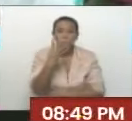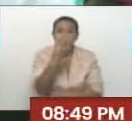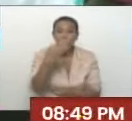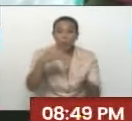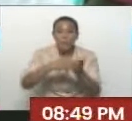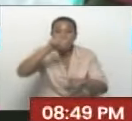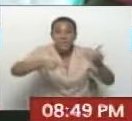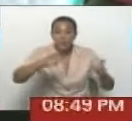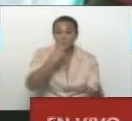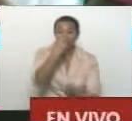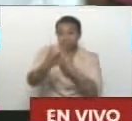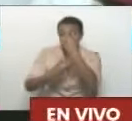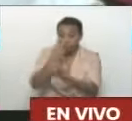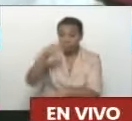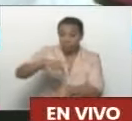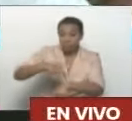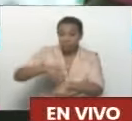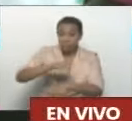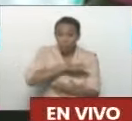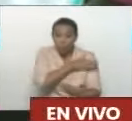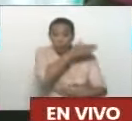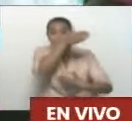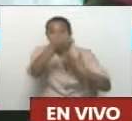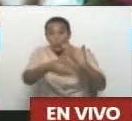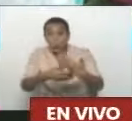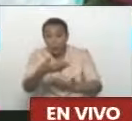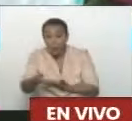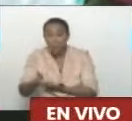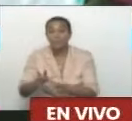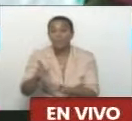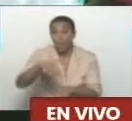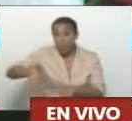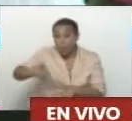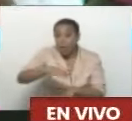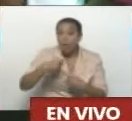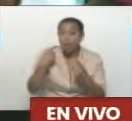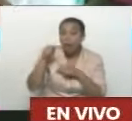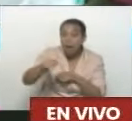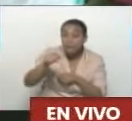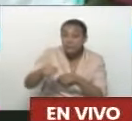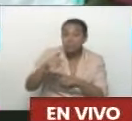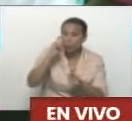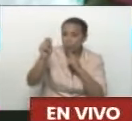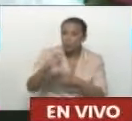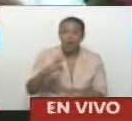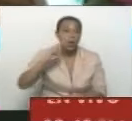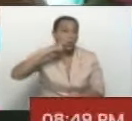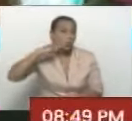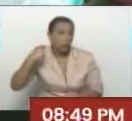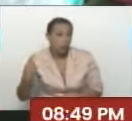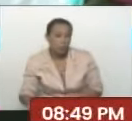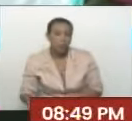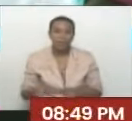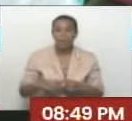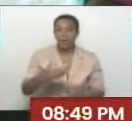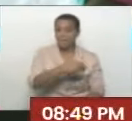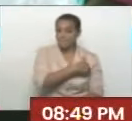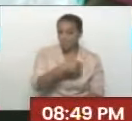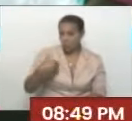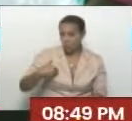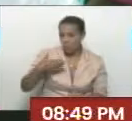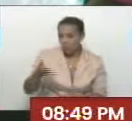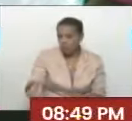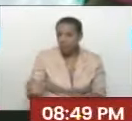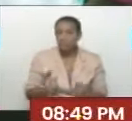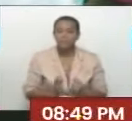4.000 turistas en lo que va del proceso de desarrollo de Guaguancó de Colores, turistas que vienen de Rusia, turistas que vienen